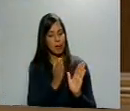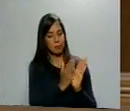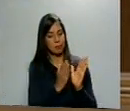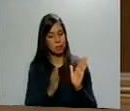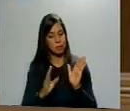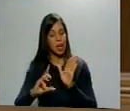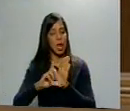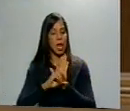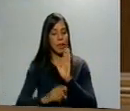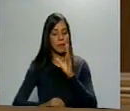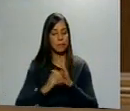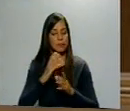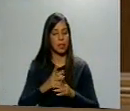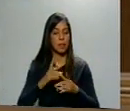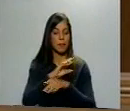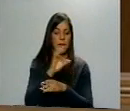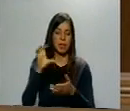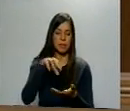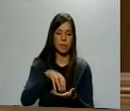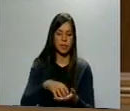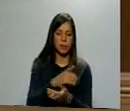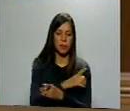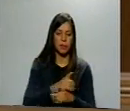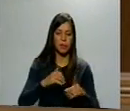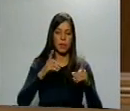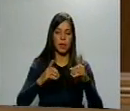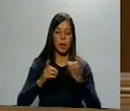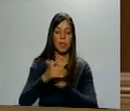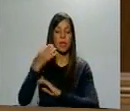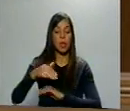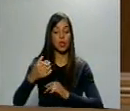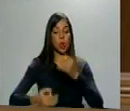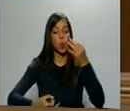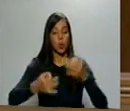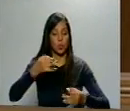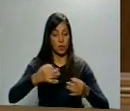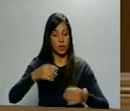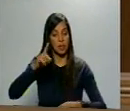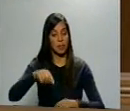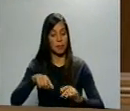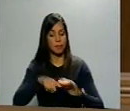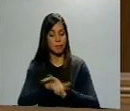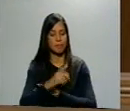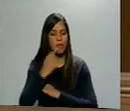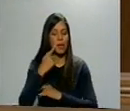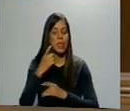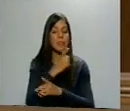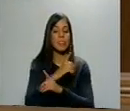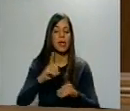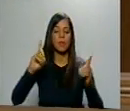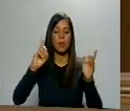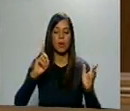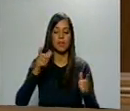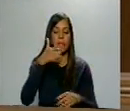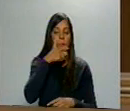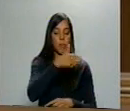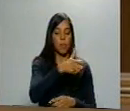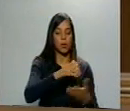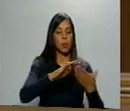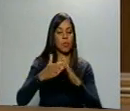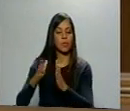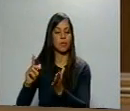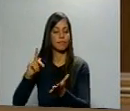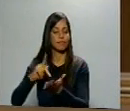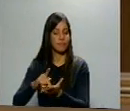avanzar en la consolidación de un Estado democrático, social, de derecho y de justicia, así como profundizar la democracia participativa, garantizar